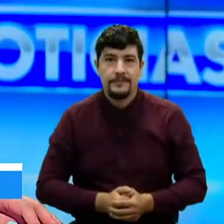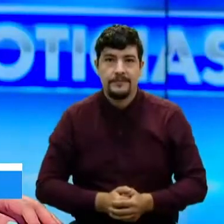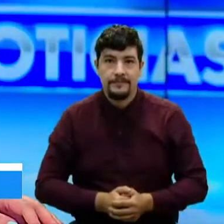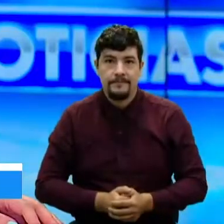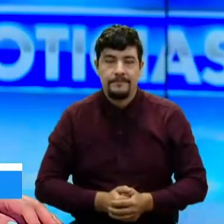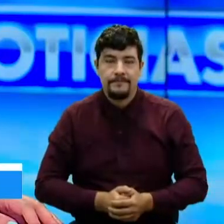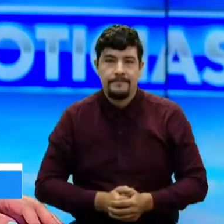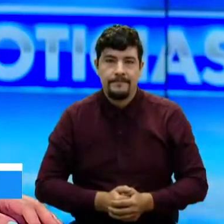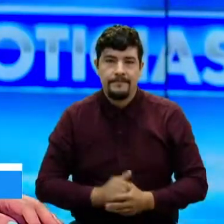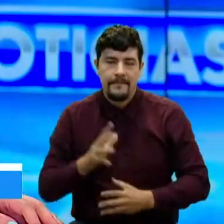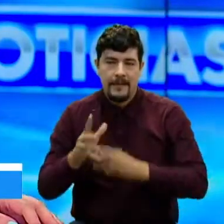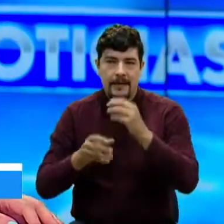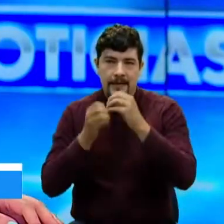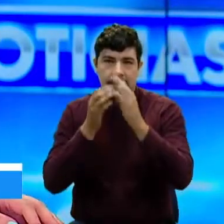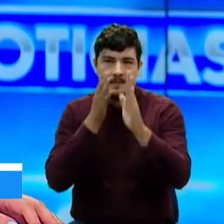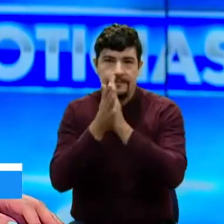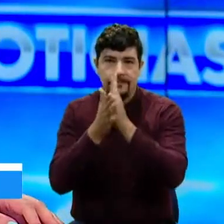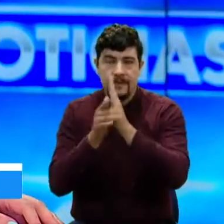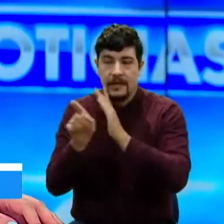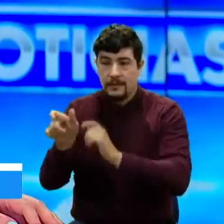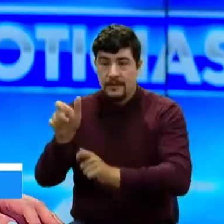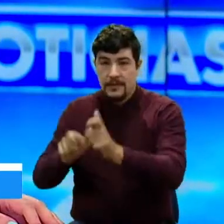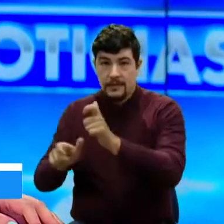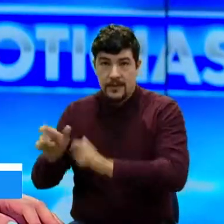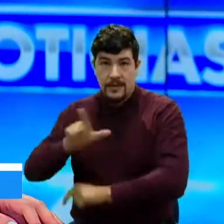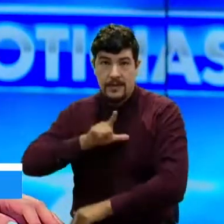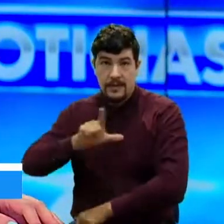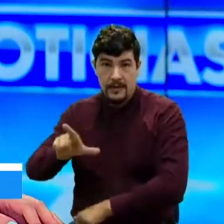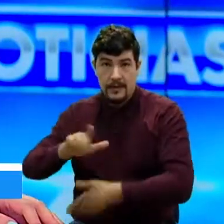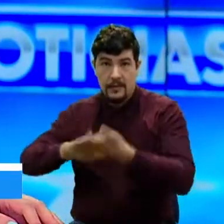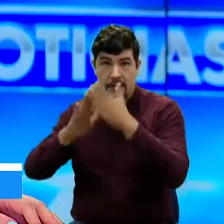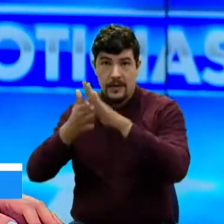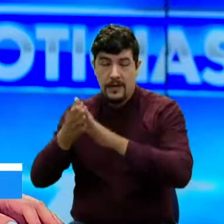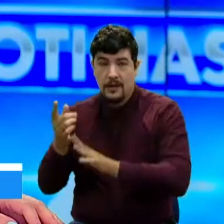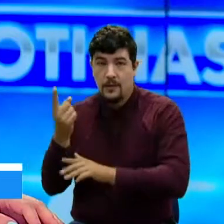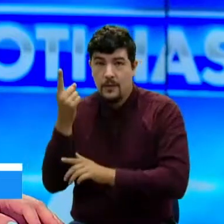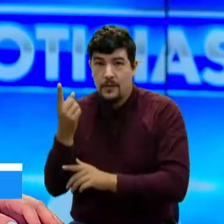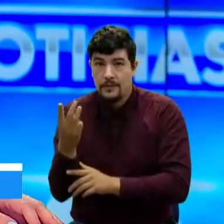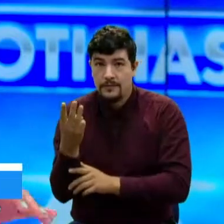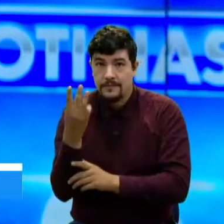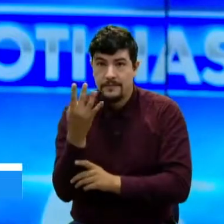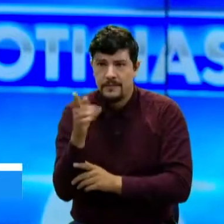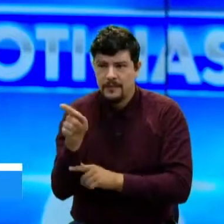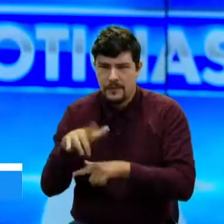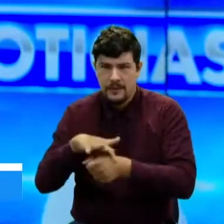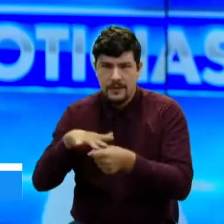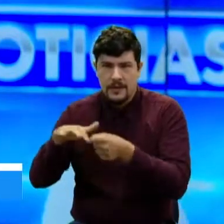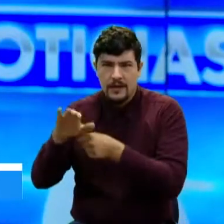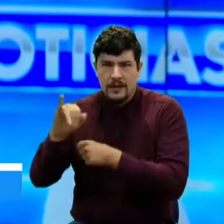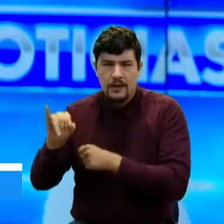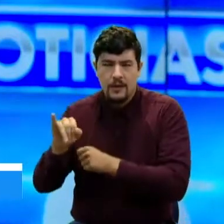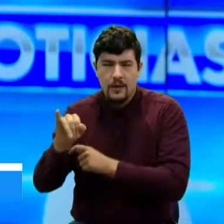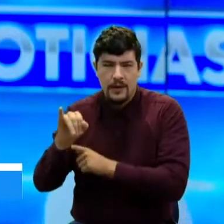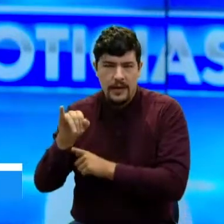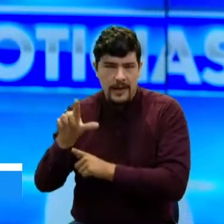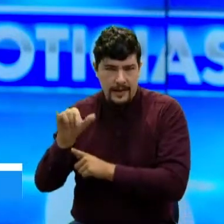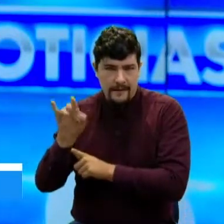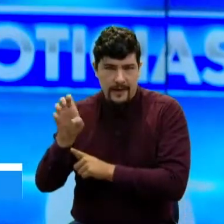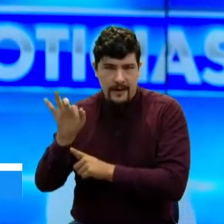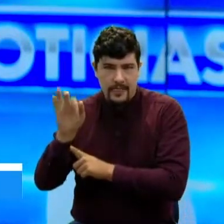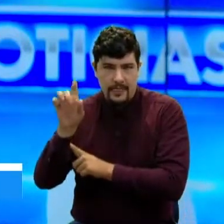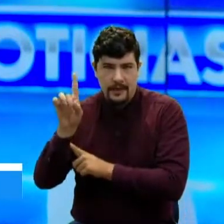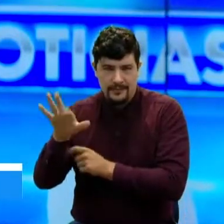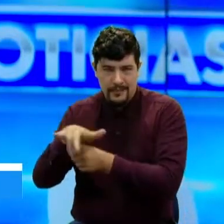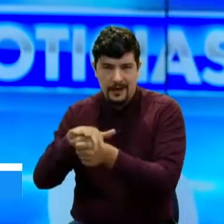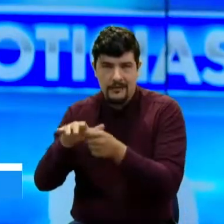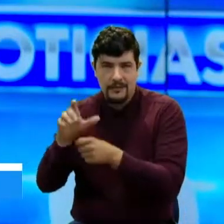Continuamos con más información, pues ediles de la comuna número 3 y 4 en la Ciudadela de la Libertad de Cúcuta denuncian el aumento de la inseguridad y